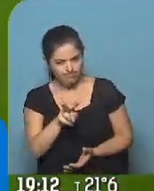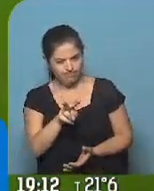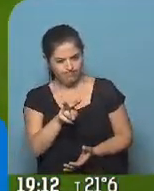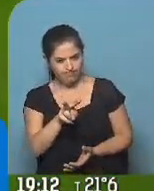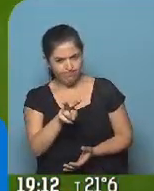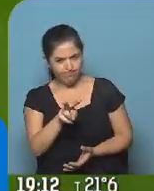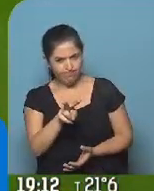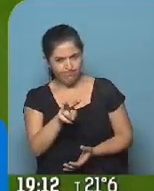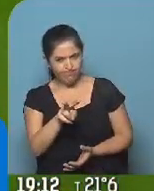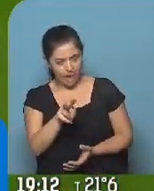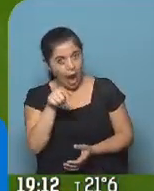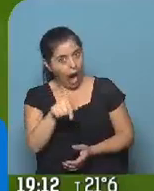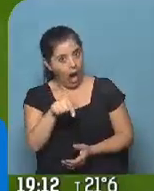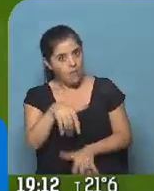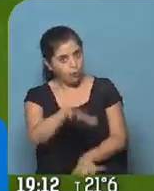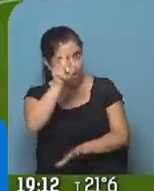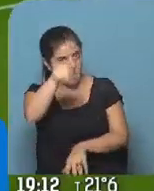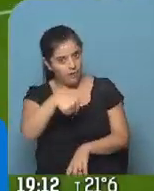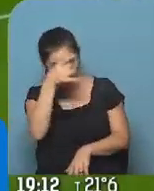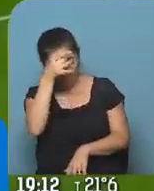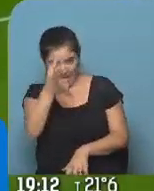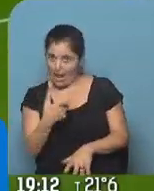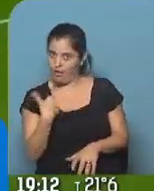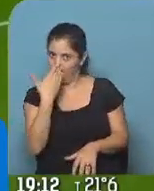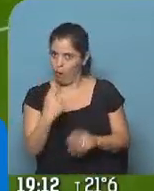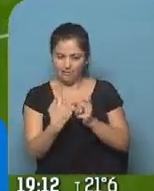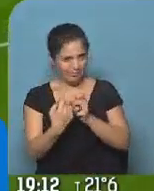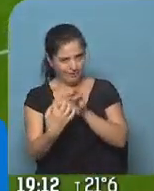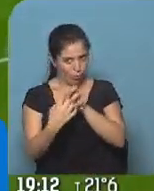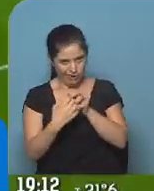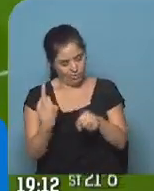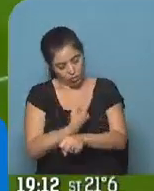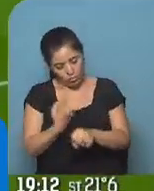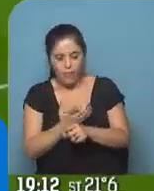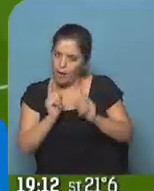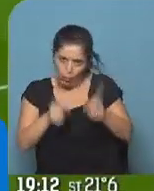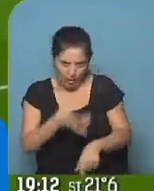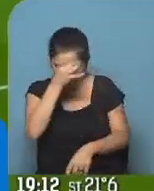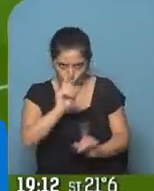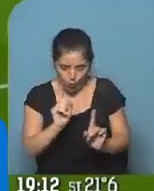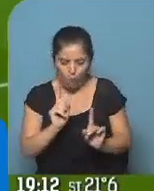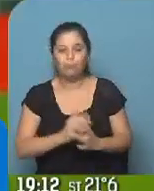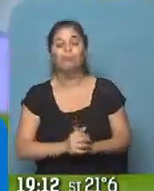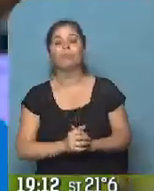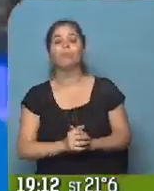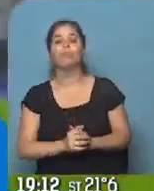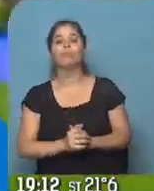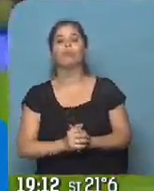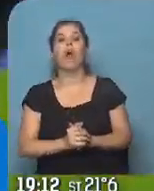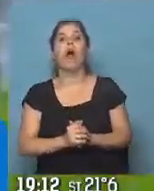se podría haber cobrado penal y no había demasiado para discutir. En el cierre del primer tiempo, otra vez el VAR en